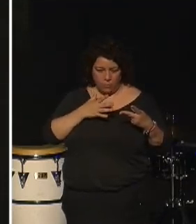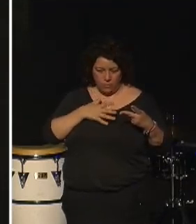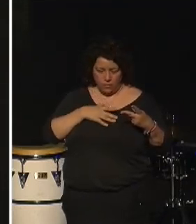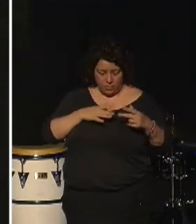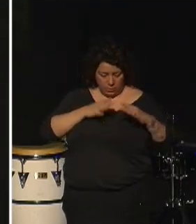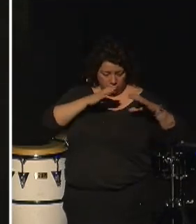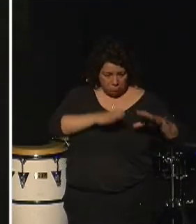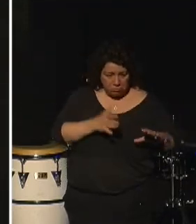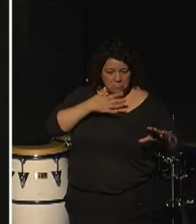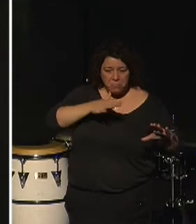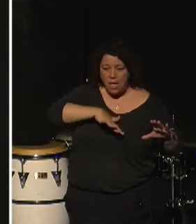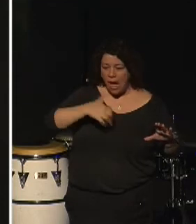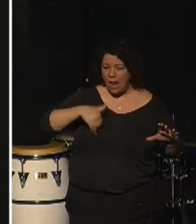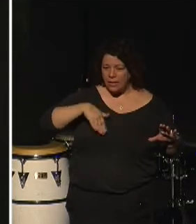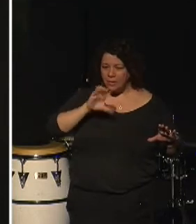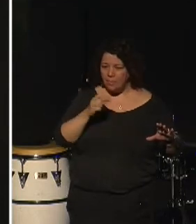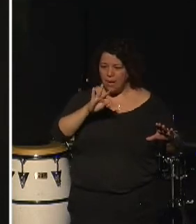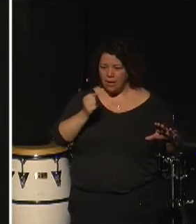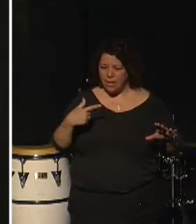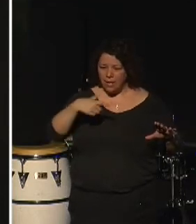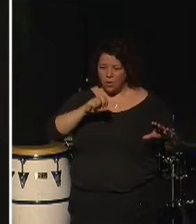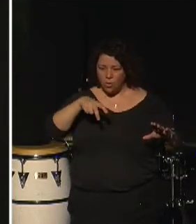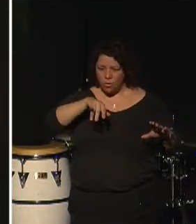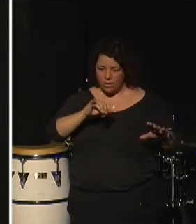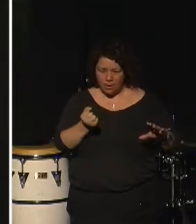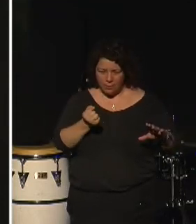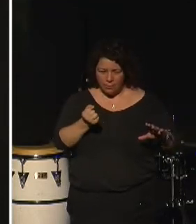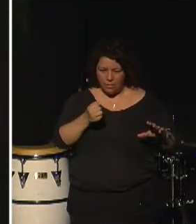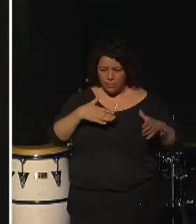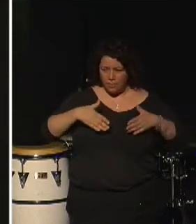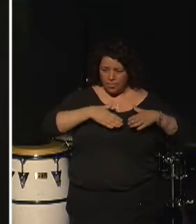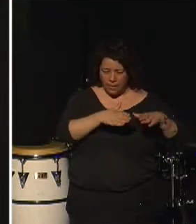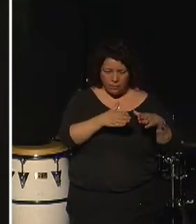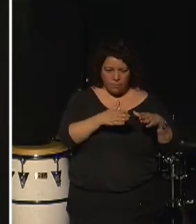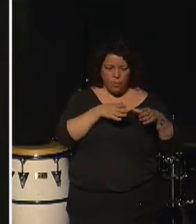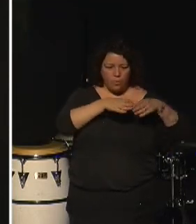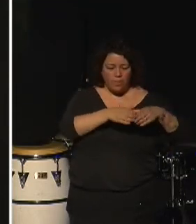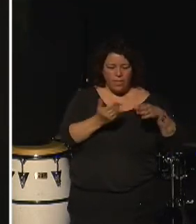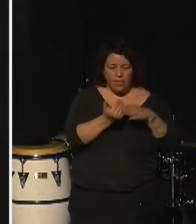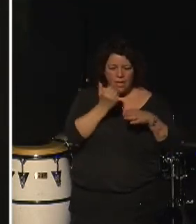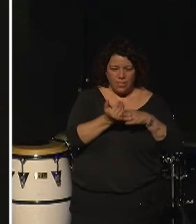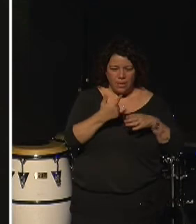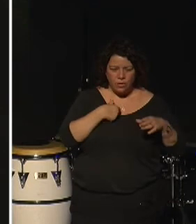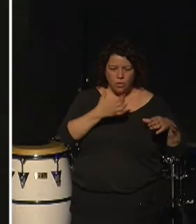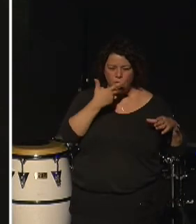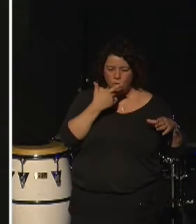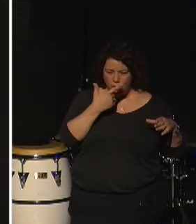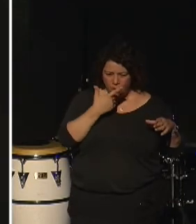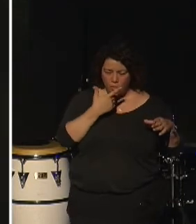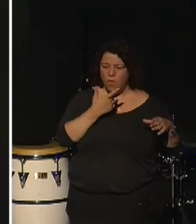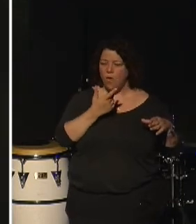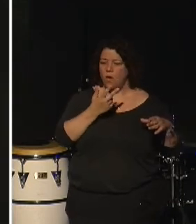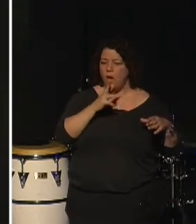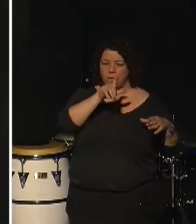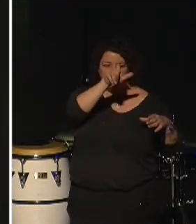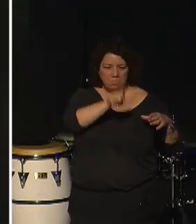la Patagonia. Durante todo el camino en el buque, porque fueron días, he conocido a glaciólogos y uno de